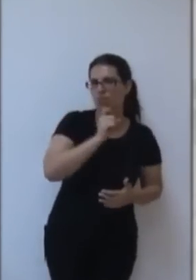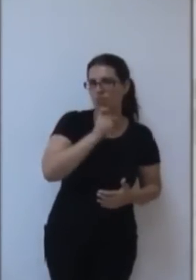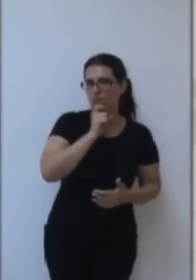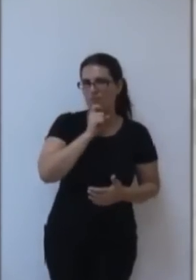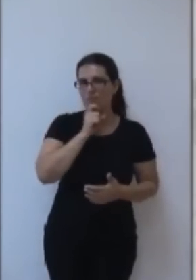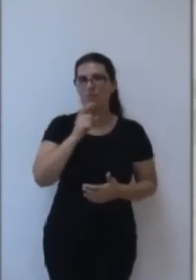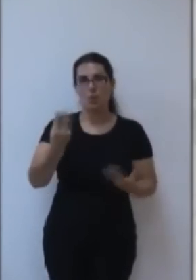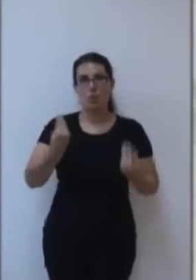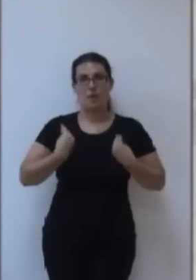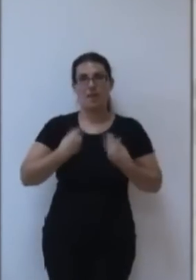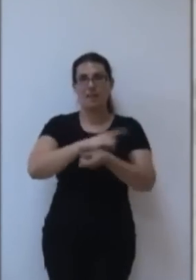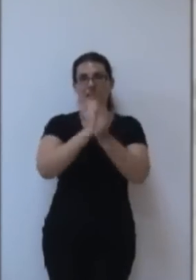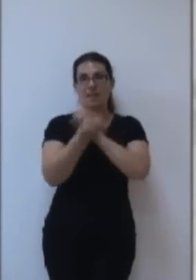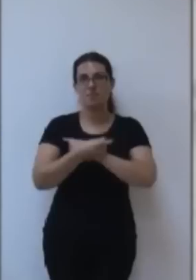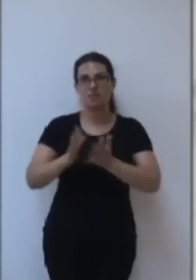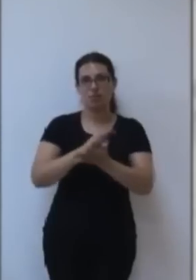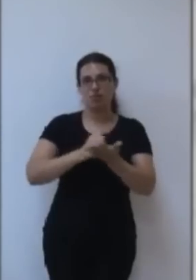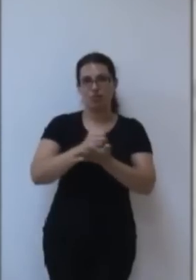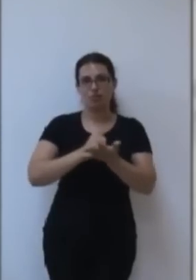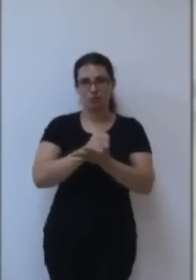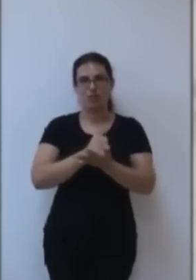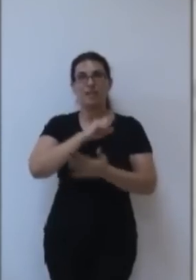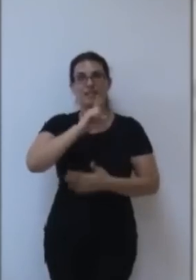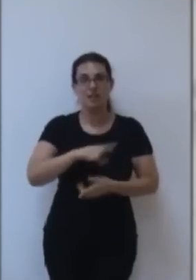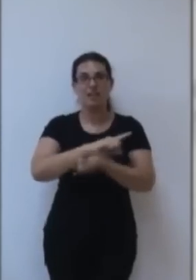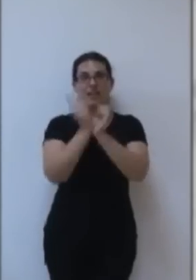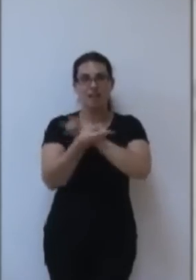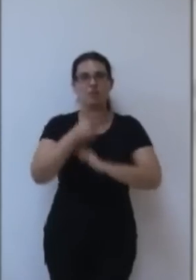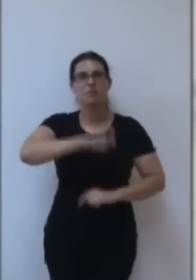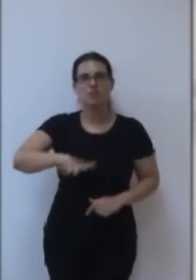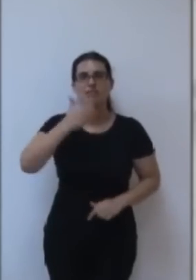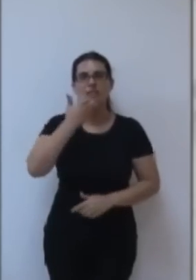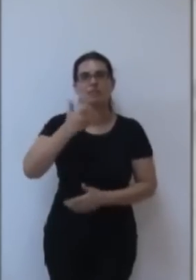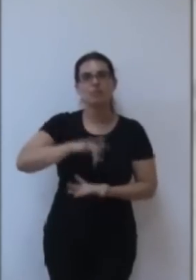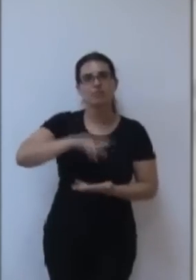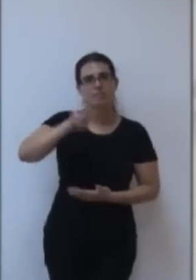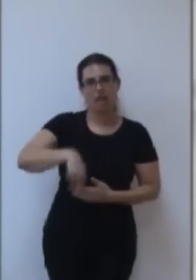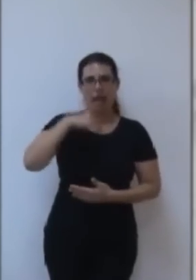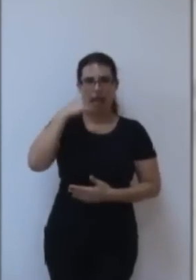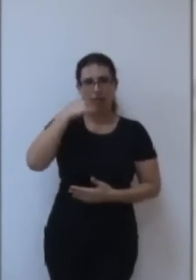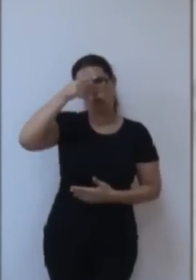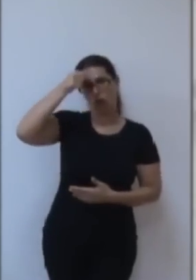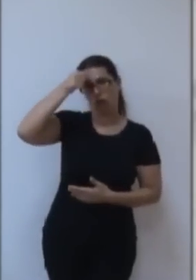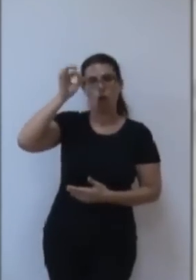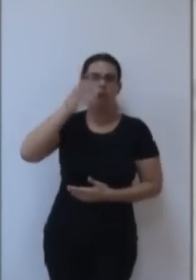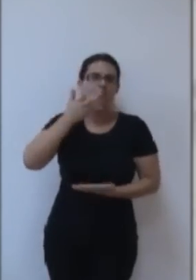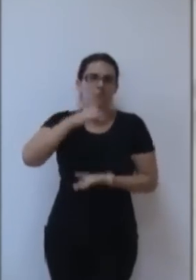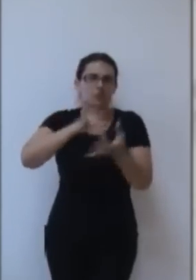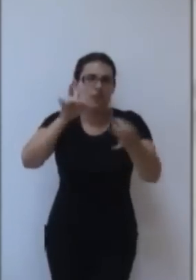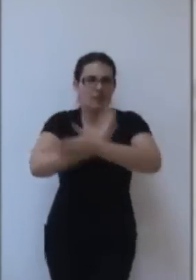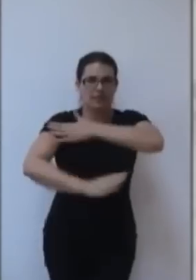cambia la vida a todos y también se la cambia a las personas que tengan algún tipo de déficit cognitivo o que tengan discapacidad intelectual,